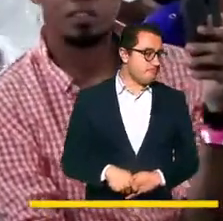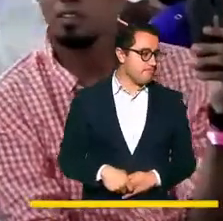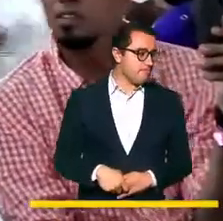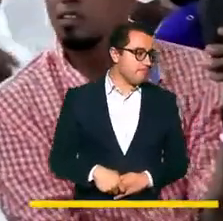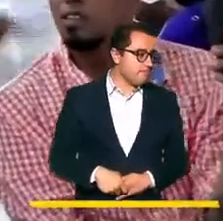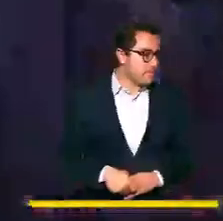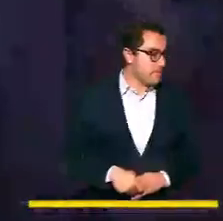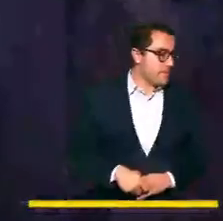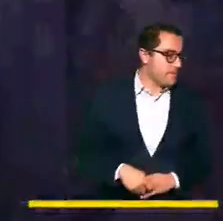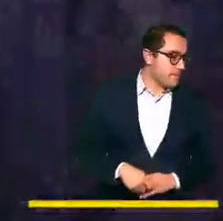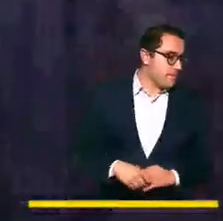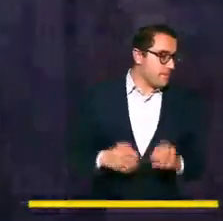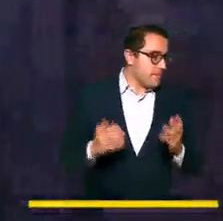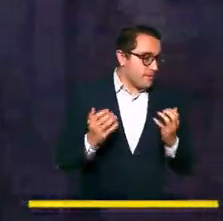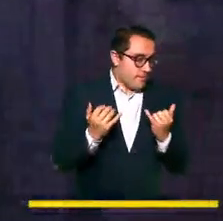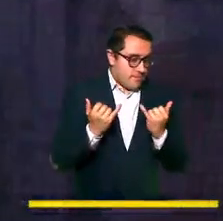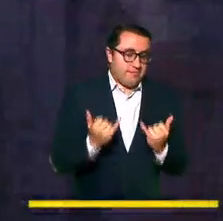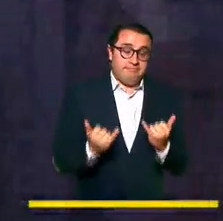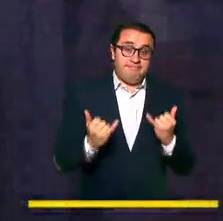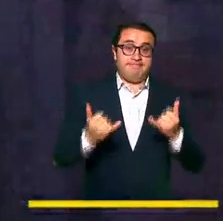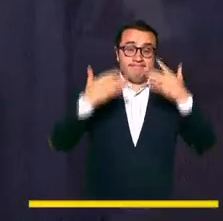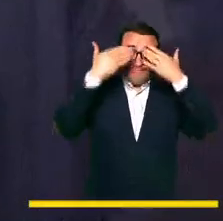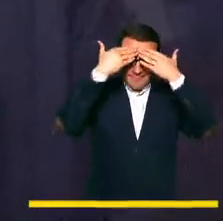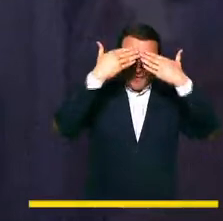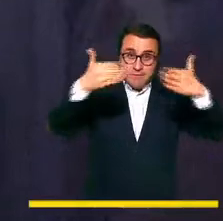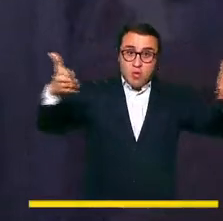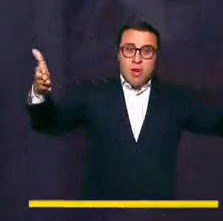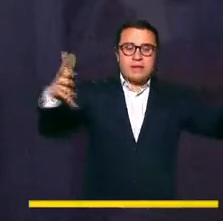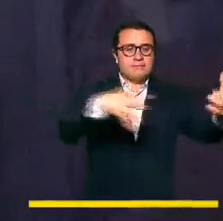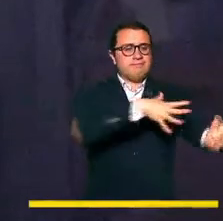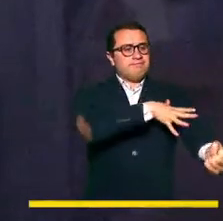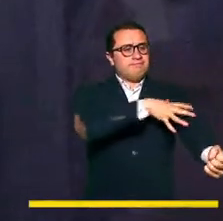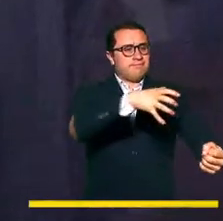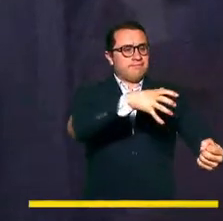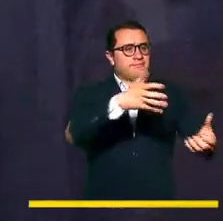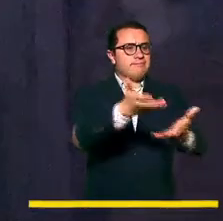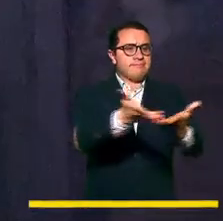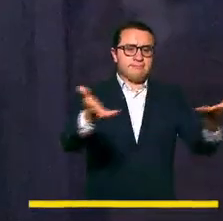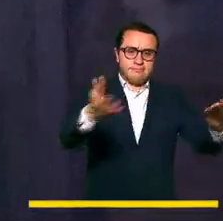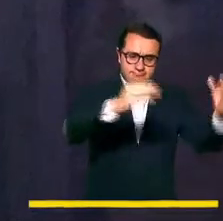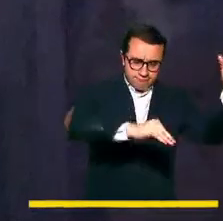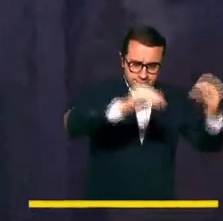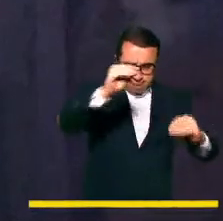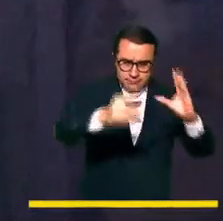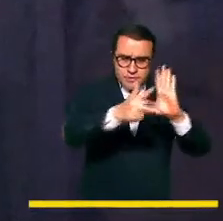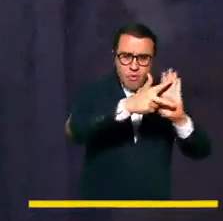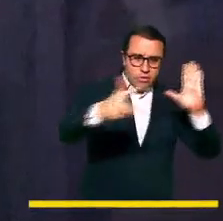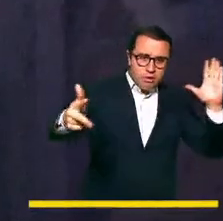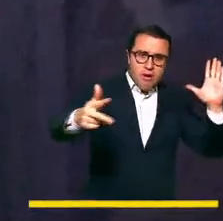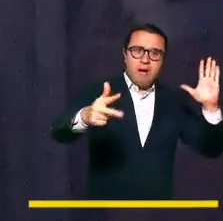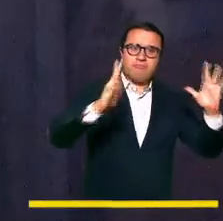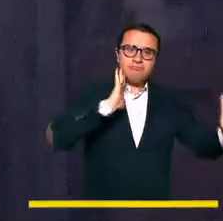Es la democracia y es el poder constituyente del pueblo el que va a pasar.